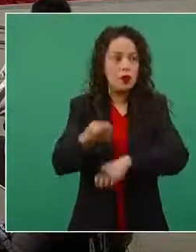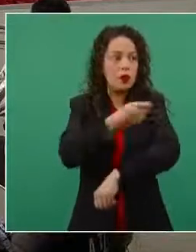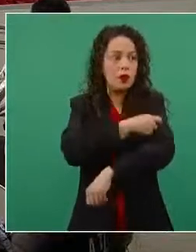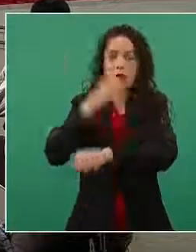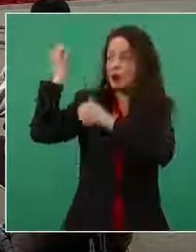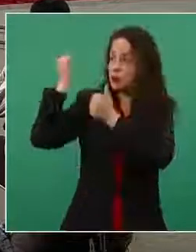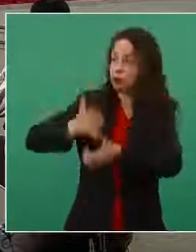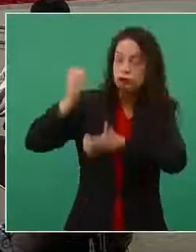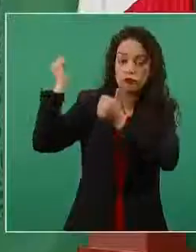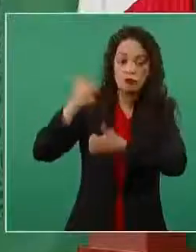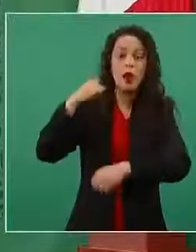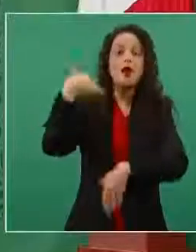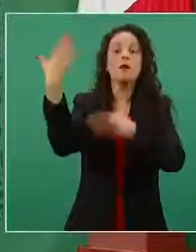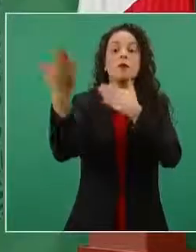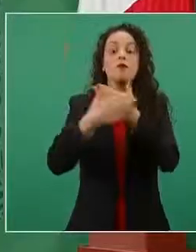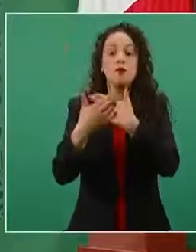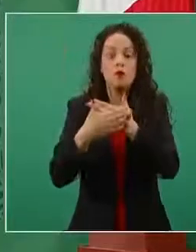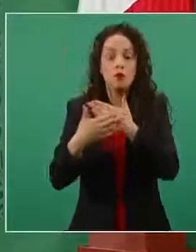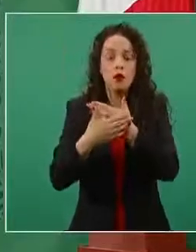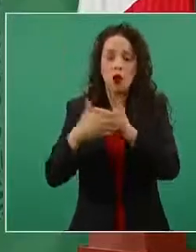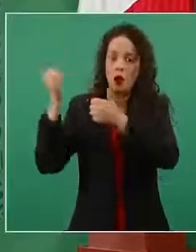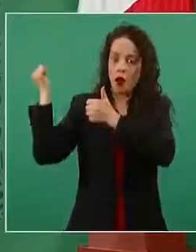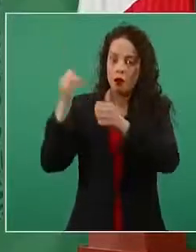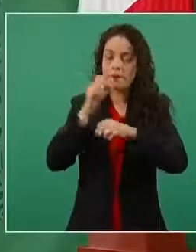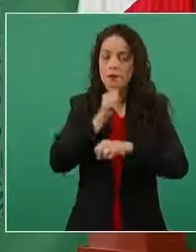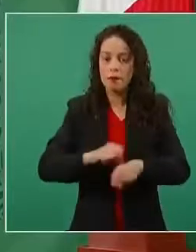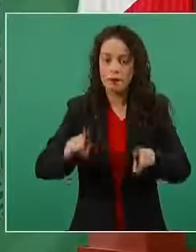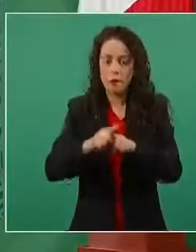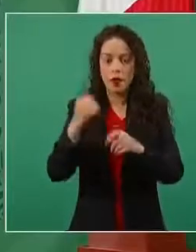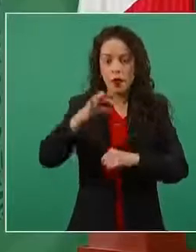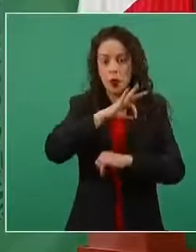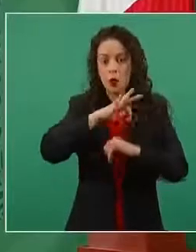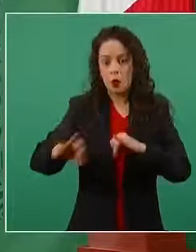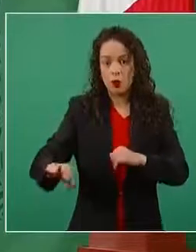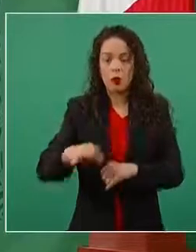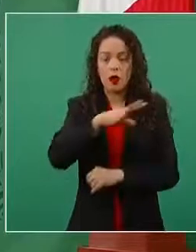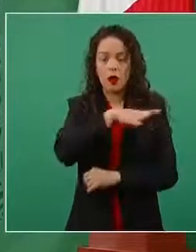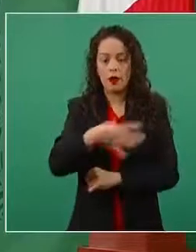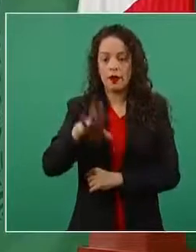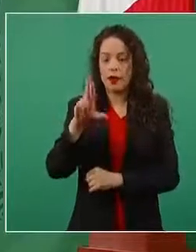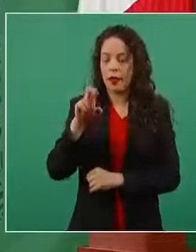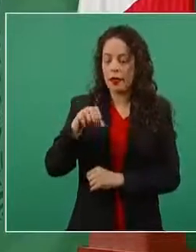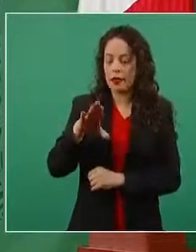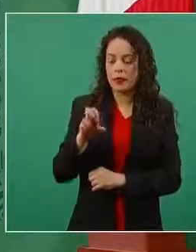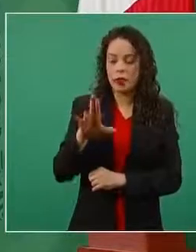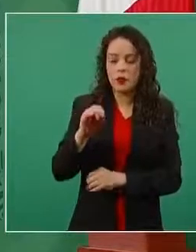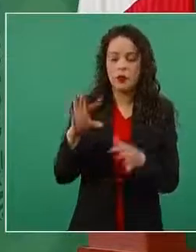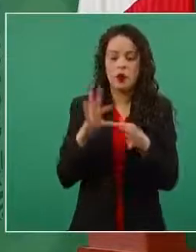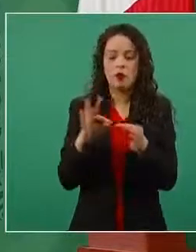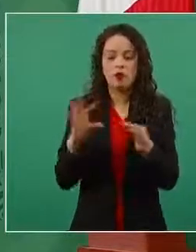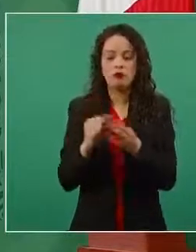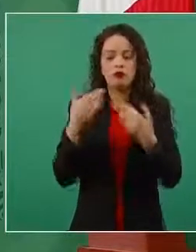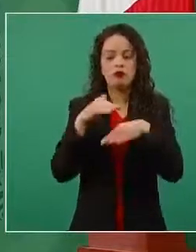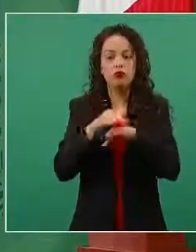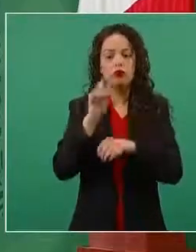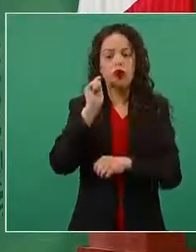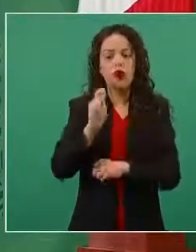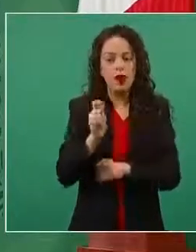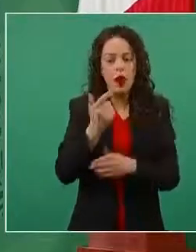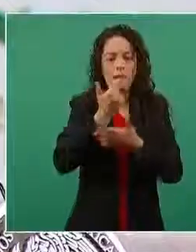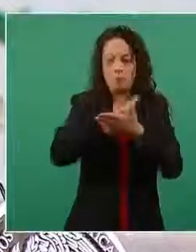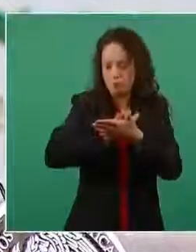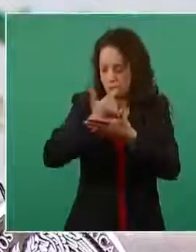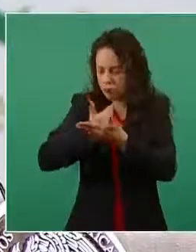próximas a recibir. Y por último, el general Crescencio Sandoval nos mostrará los elementos de la logística